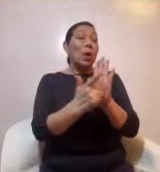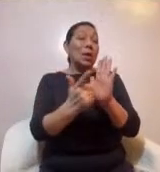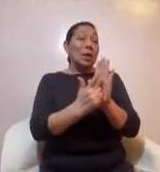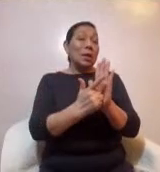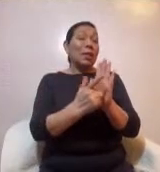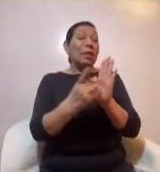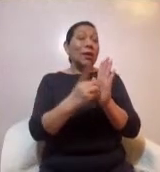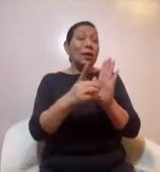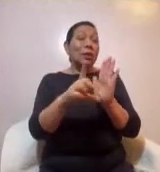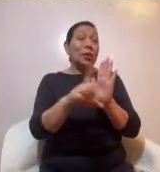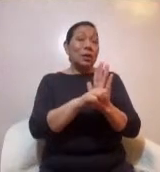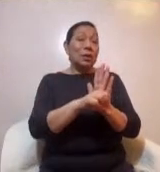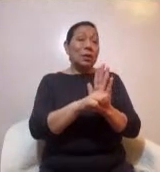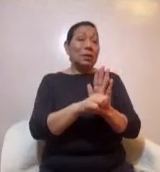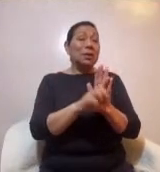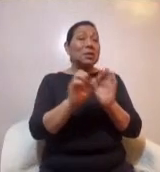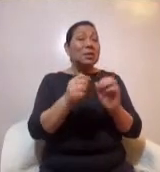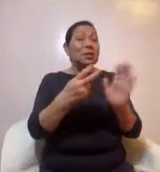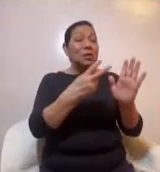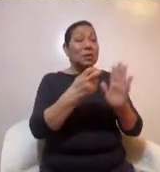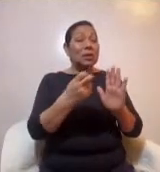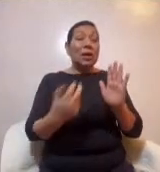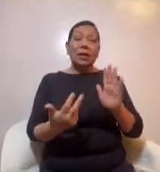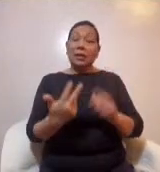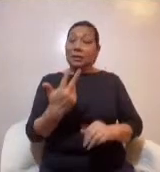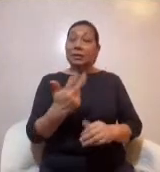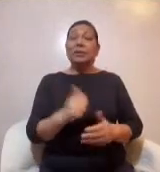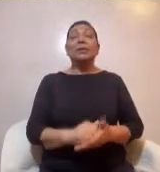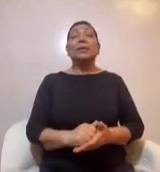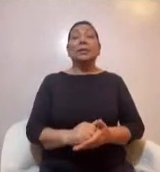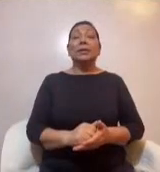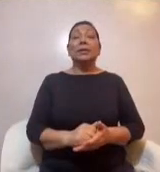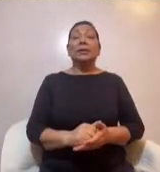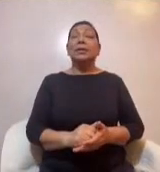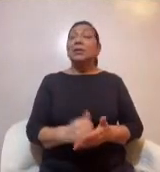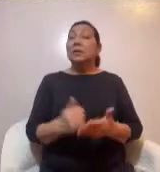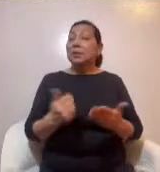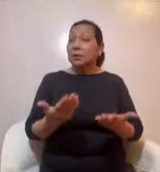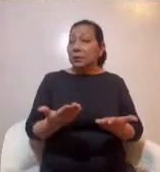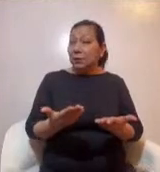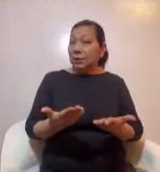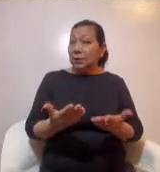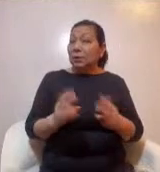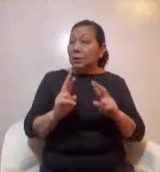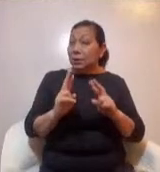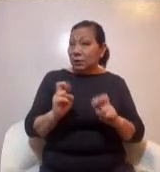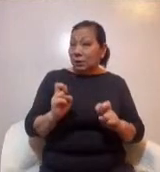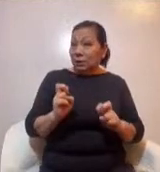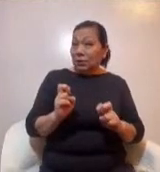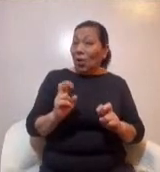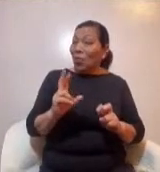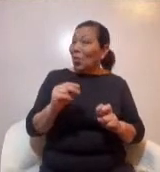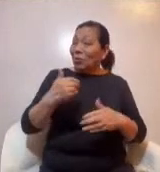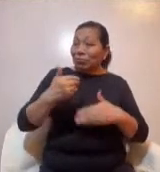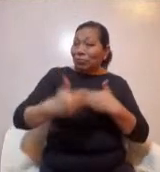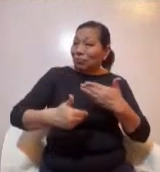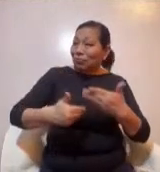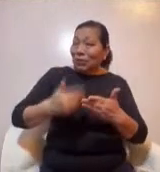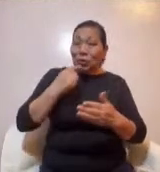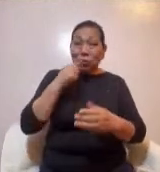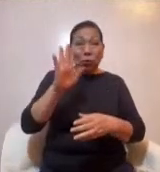antigua Ley de Extranjería, el Decreto Legislativo 703. Entonces, al haberse